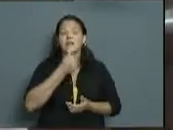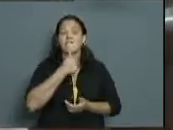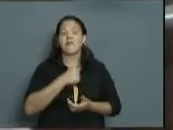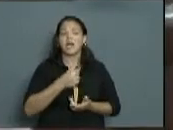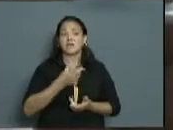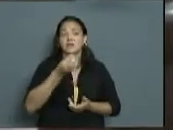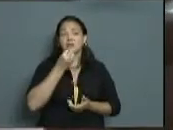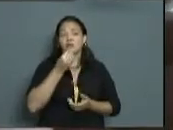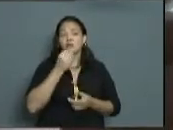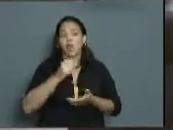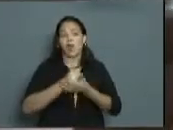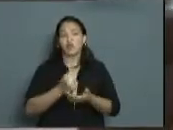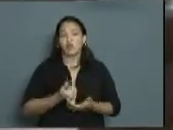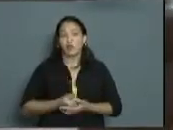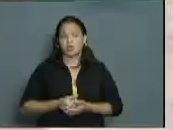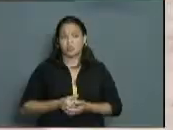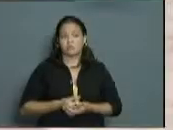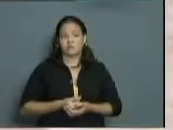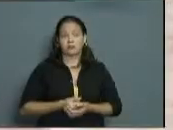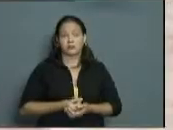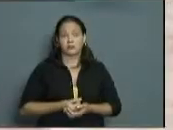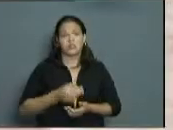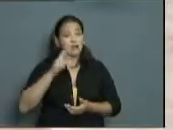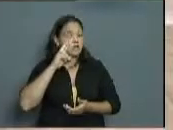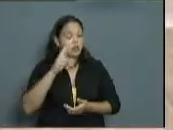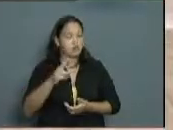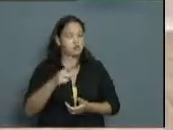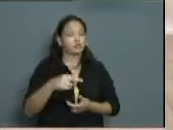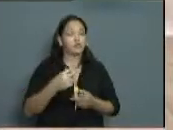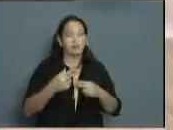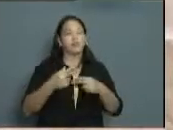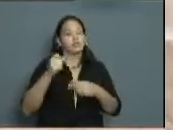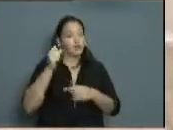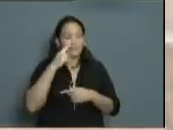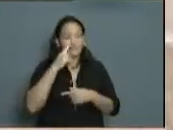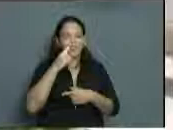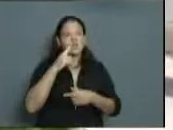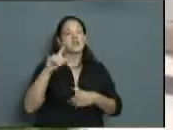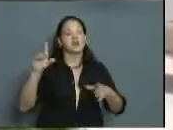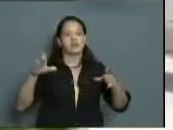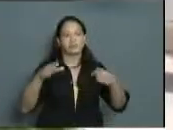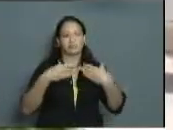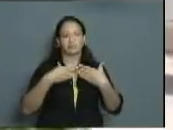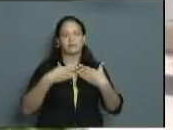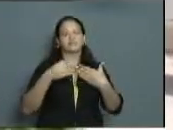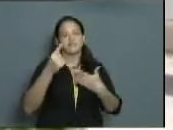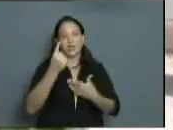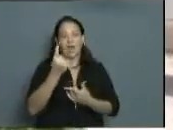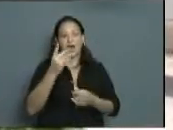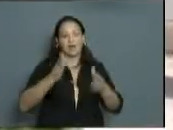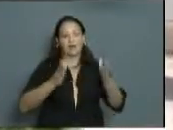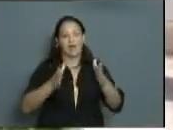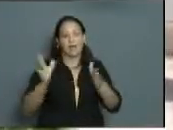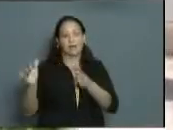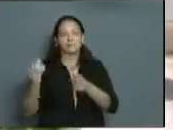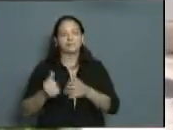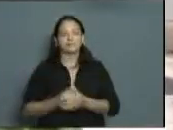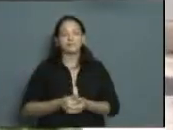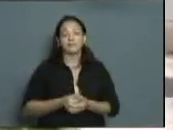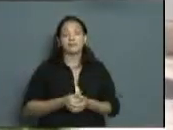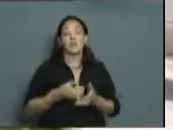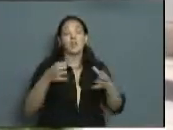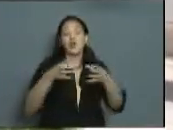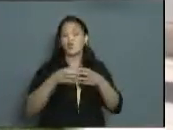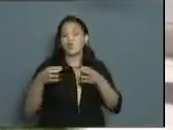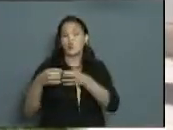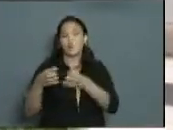facilitadores es de suma importancia, los cuales son reconocidos luego de finalizar cada periodo de trabajo. Son un grupo de jóvenes que convocamos de